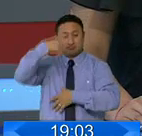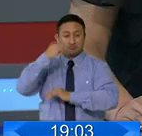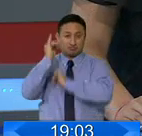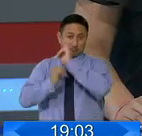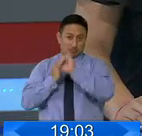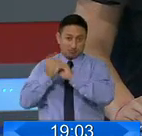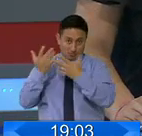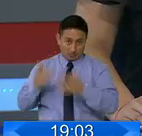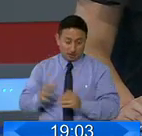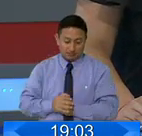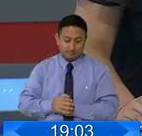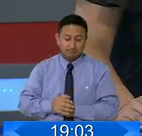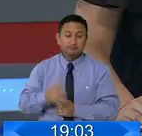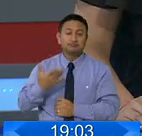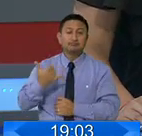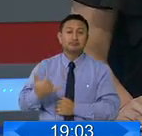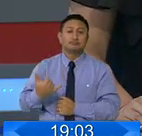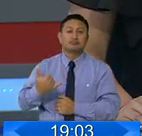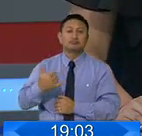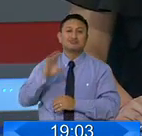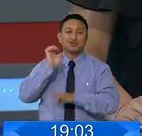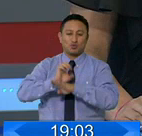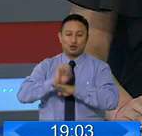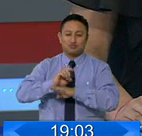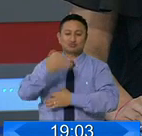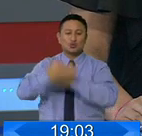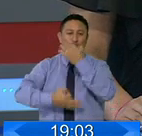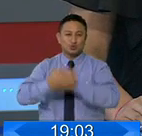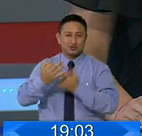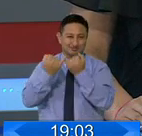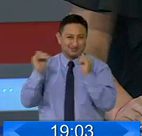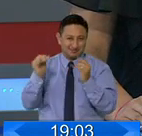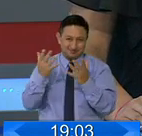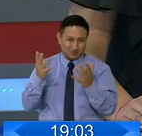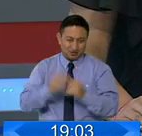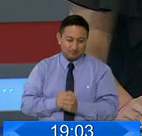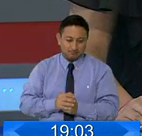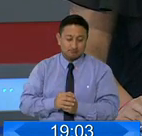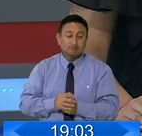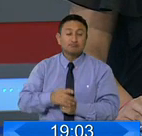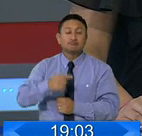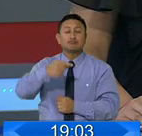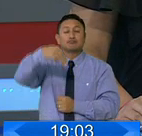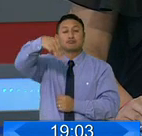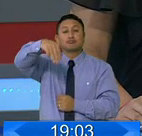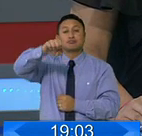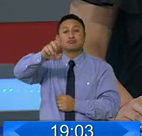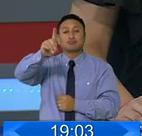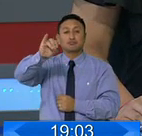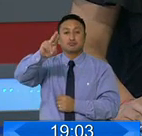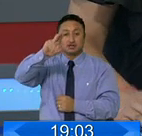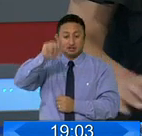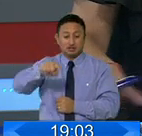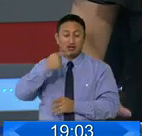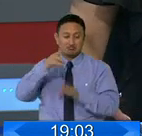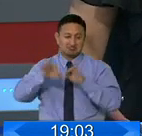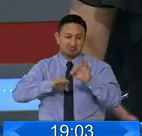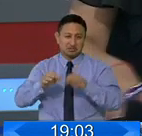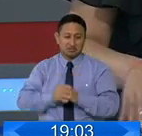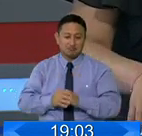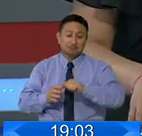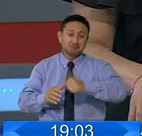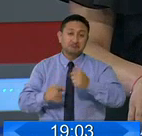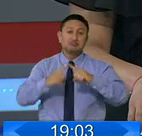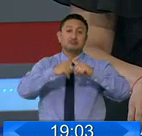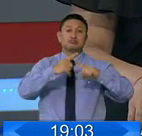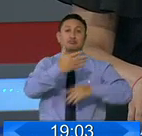queda entredicho el estado jurídico de nuestro país, de acuerdo a Gustavo Medina, ex procurador general del Estado. Por otro lado, el